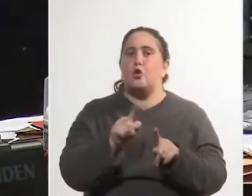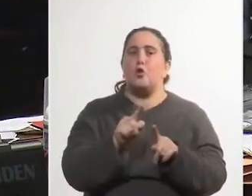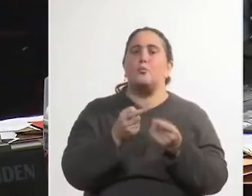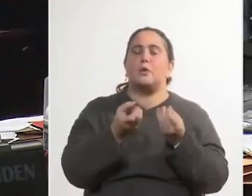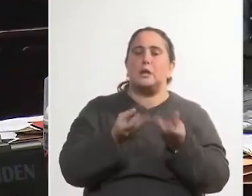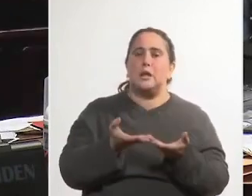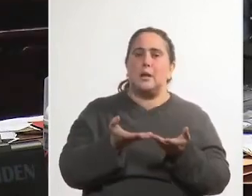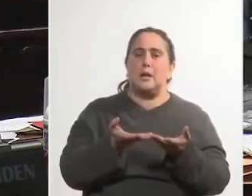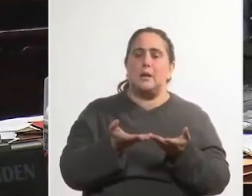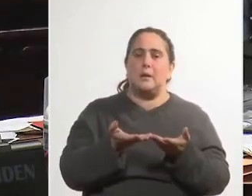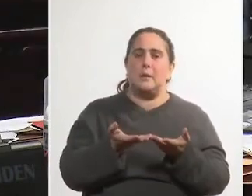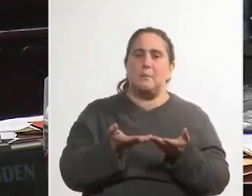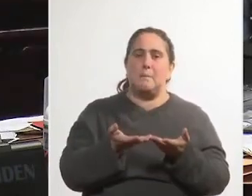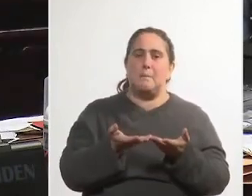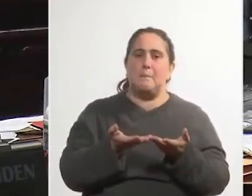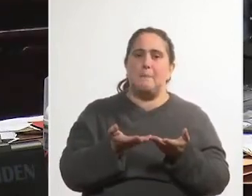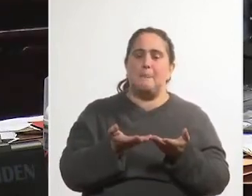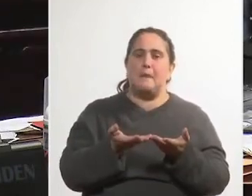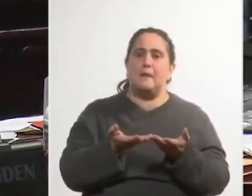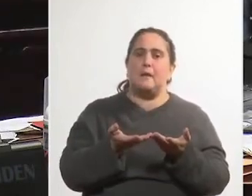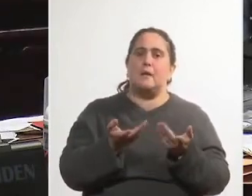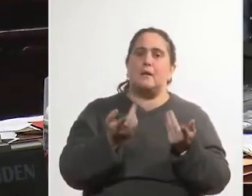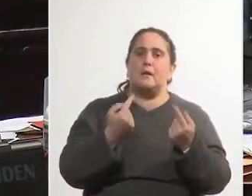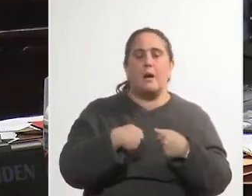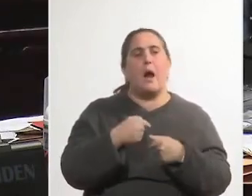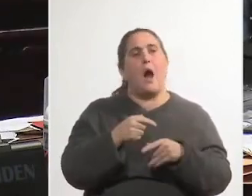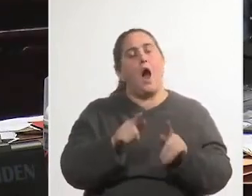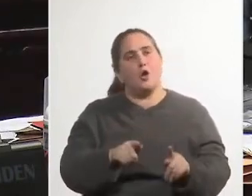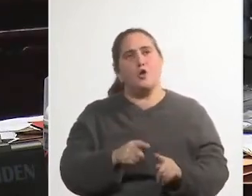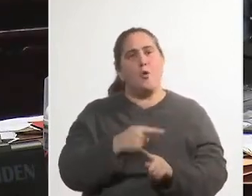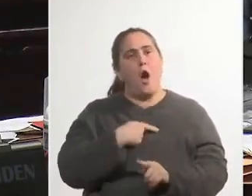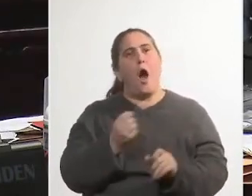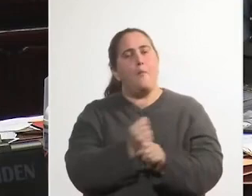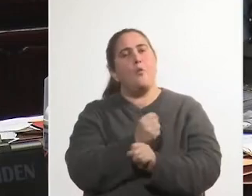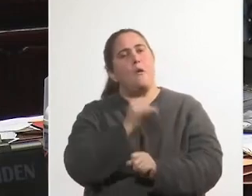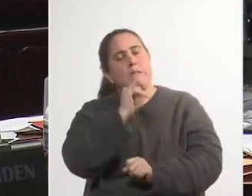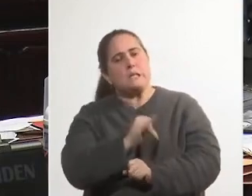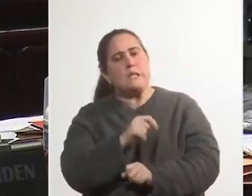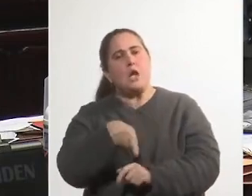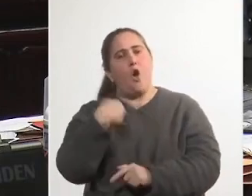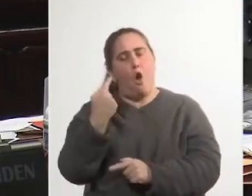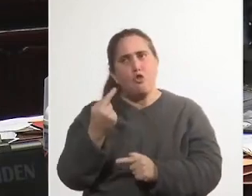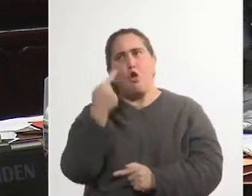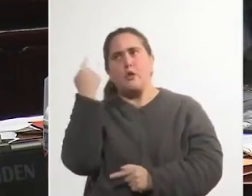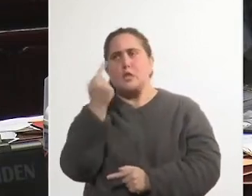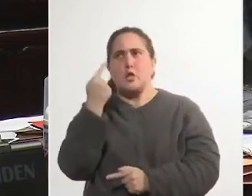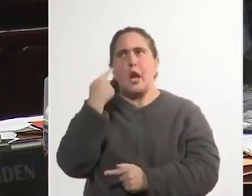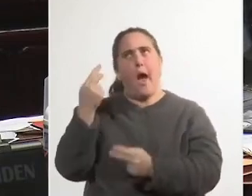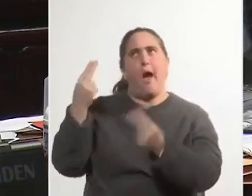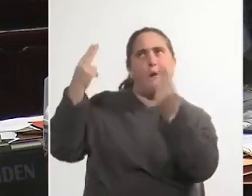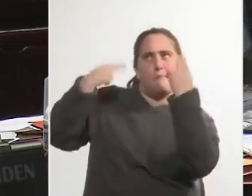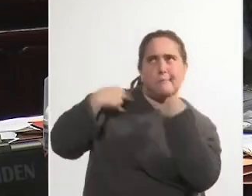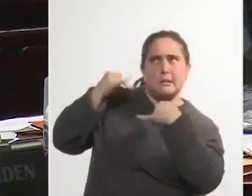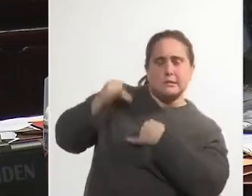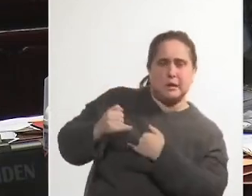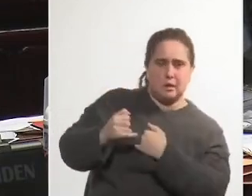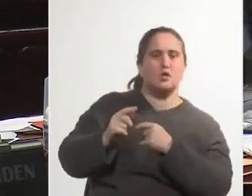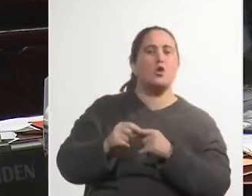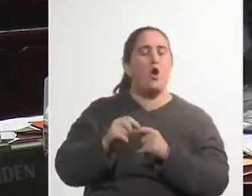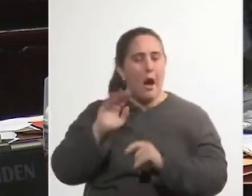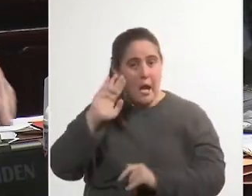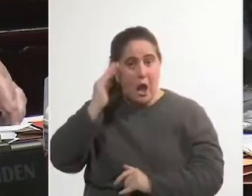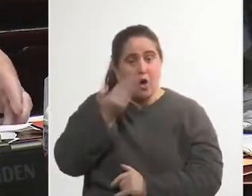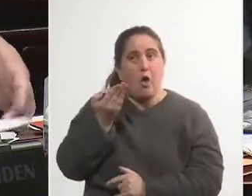el hecho de aparecer legitimando los dictados de un organismo internacional, que yo reconozco